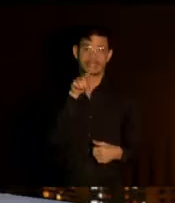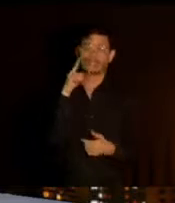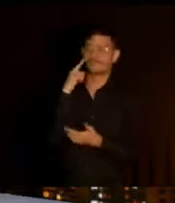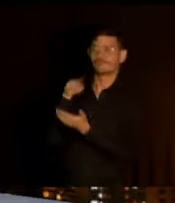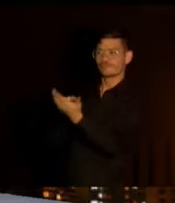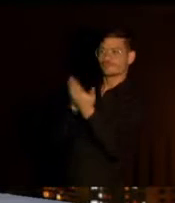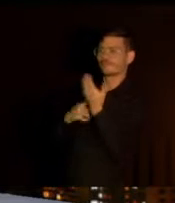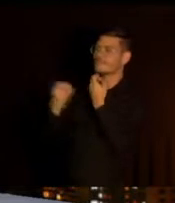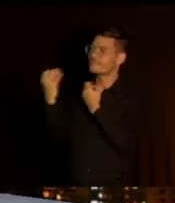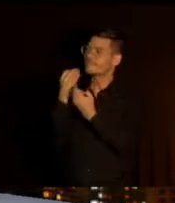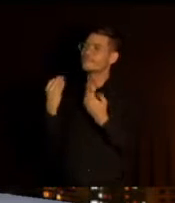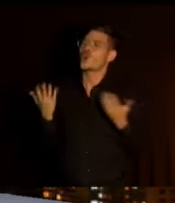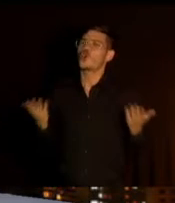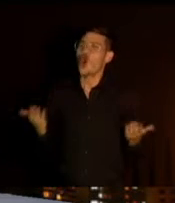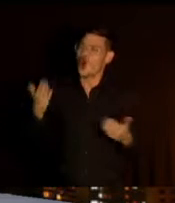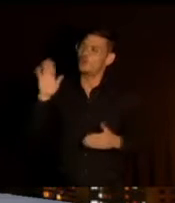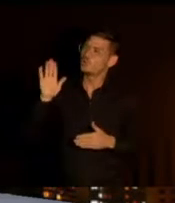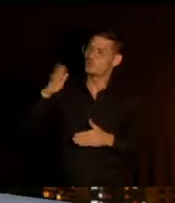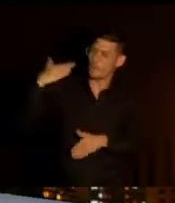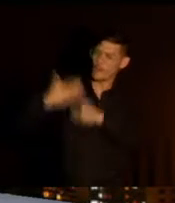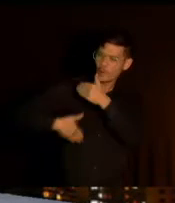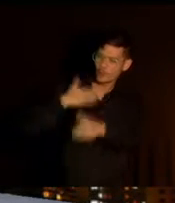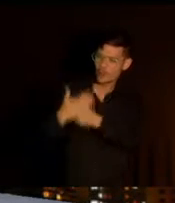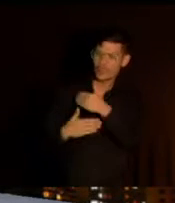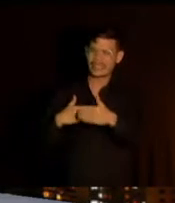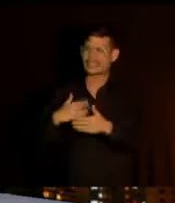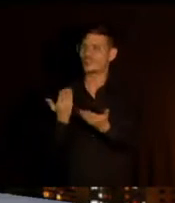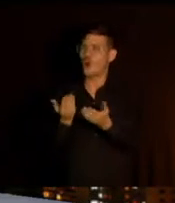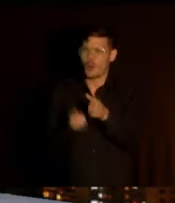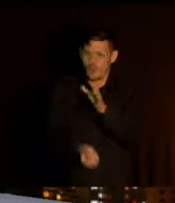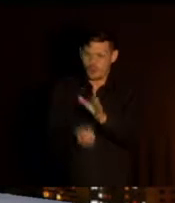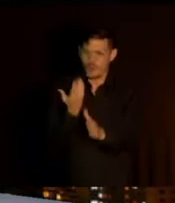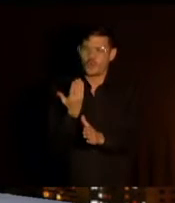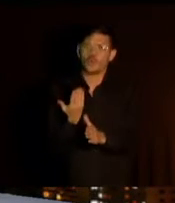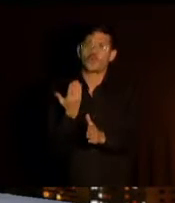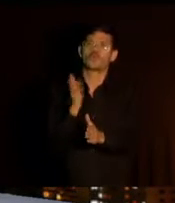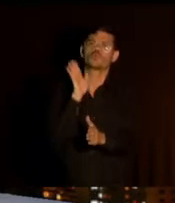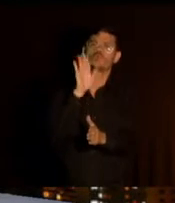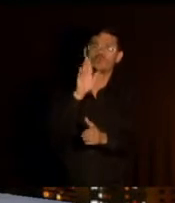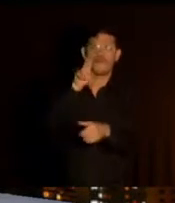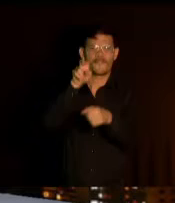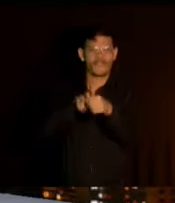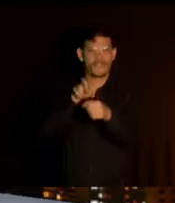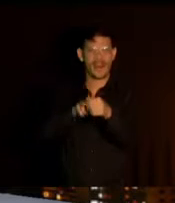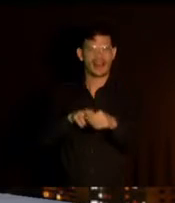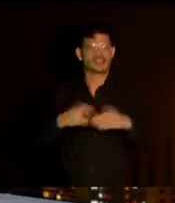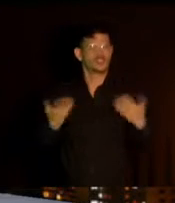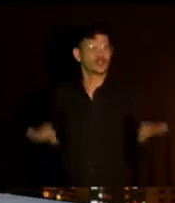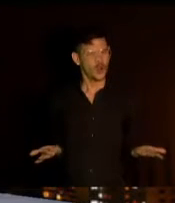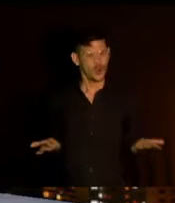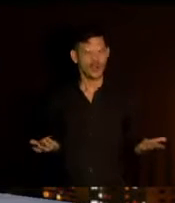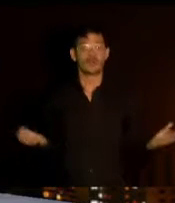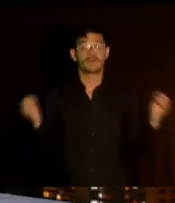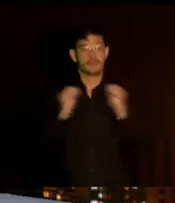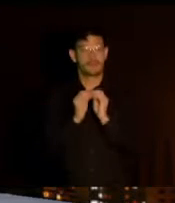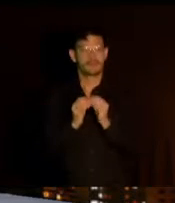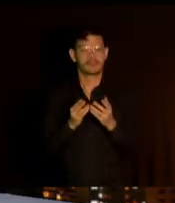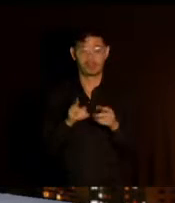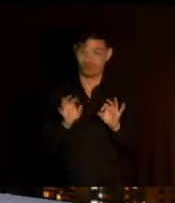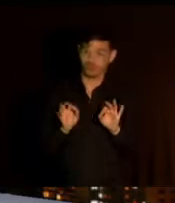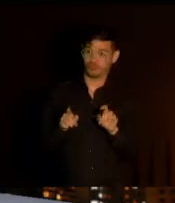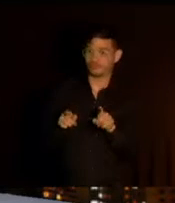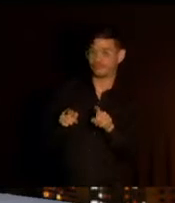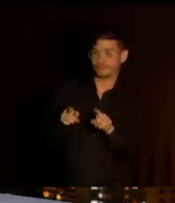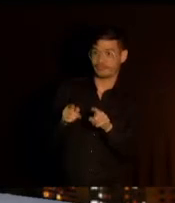proceso para esas nuevas federaciones y cómo se beneficiarían también, por supuesto,